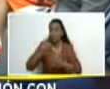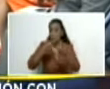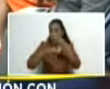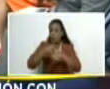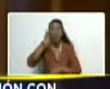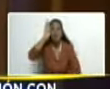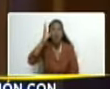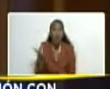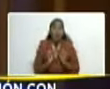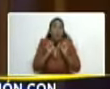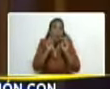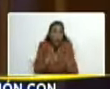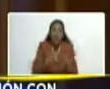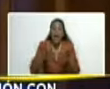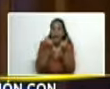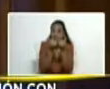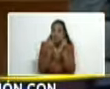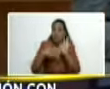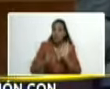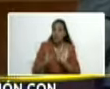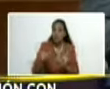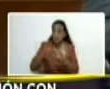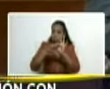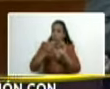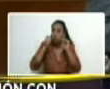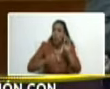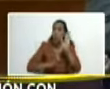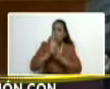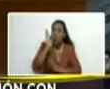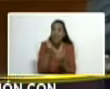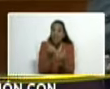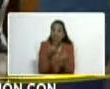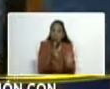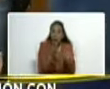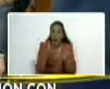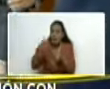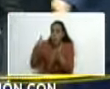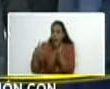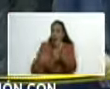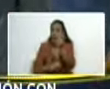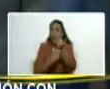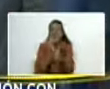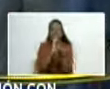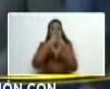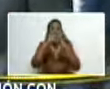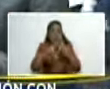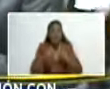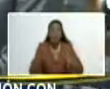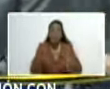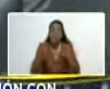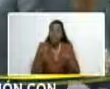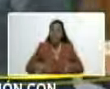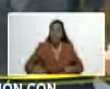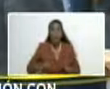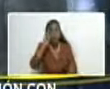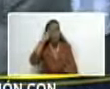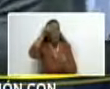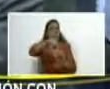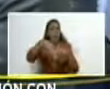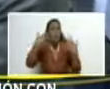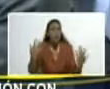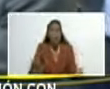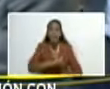Futuras Oportunidades de Inversión para fomentar el crecimiento económico sostenible, la diversidad y la prosperidad, cuyo objetivo